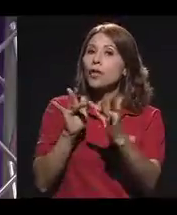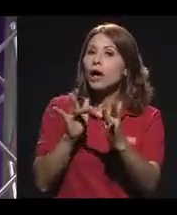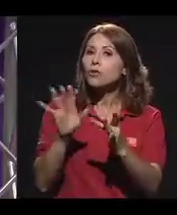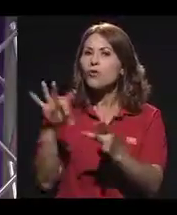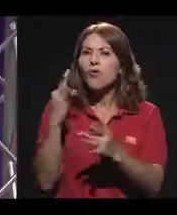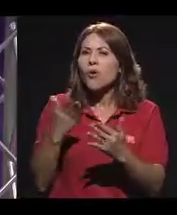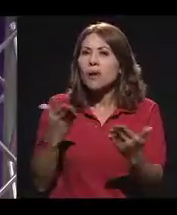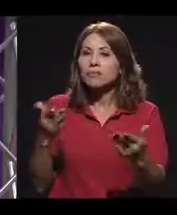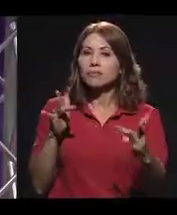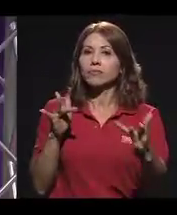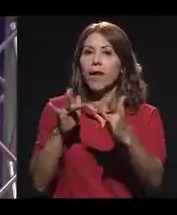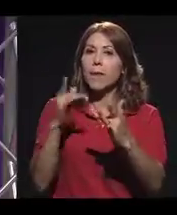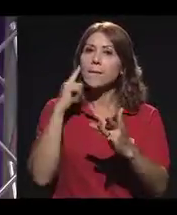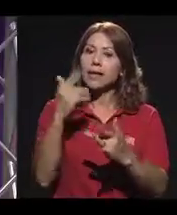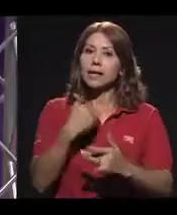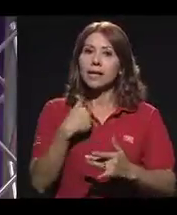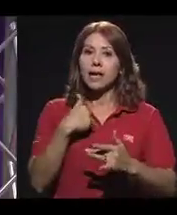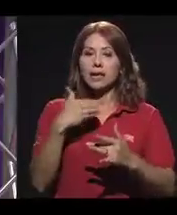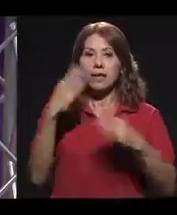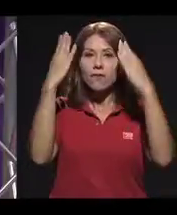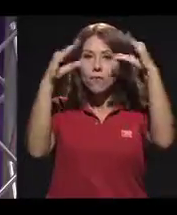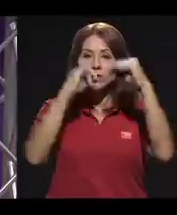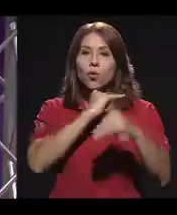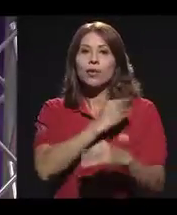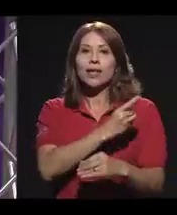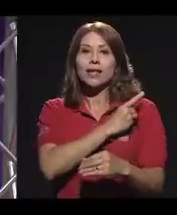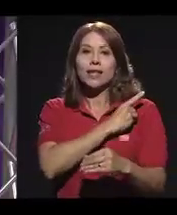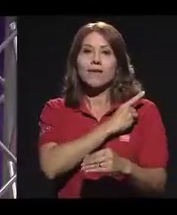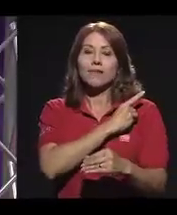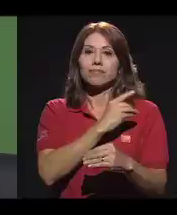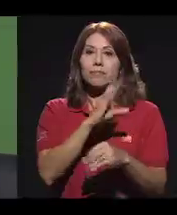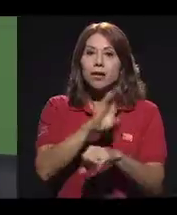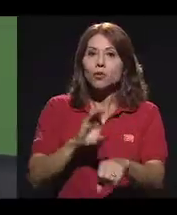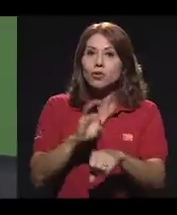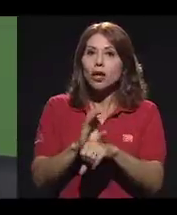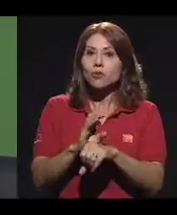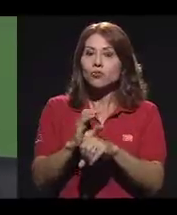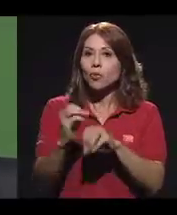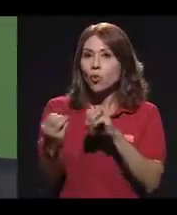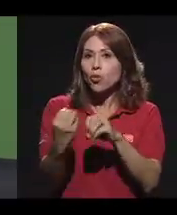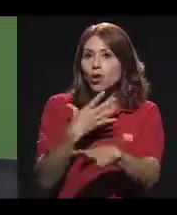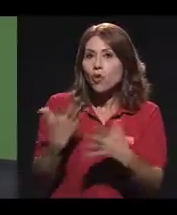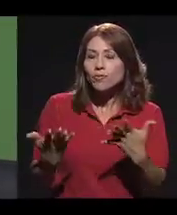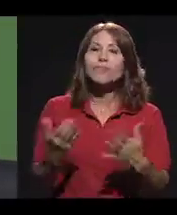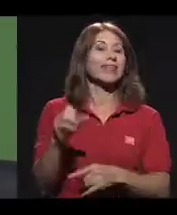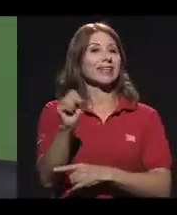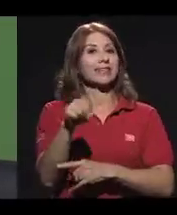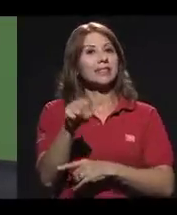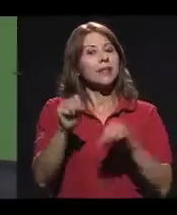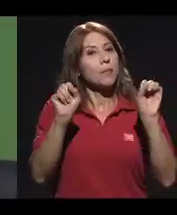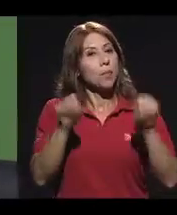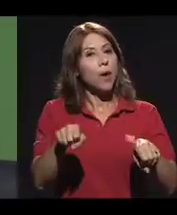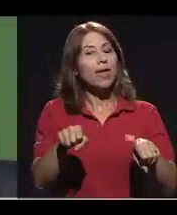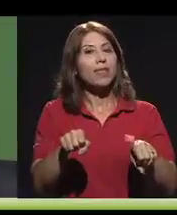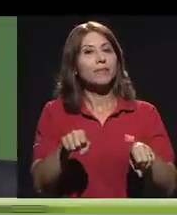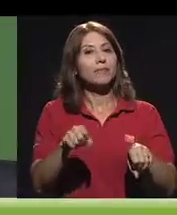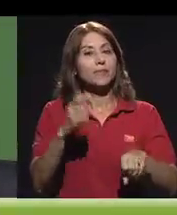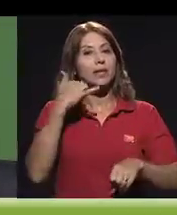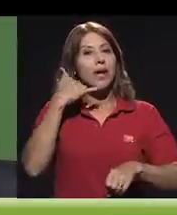contacto para tener información de la Junta Directiva del Consejo, algún correo electrónico? Claro que sí, pueden comunicarse directamente